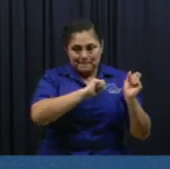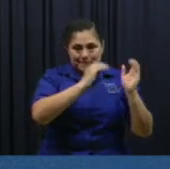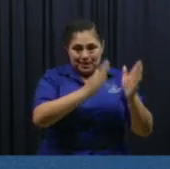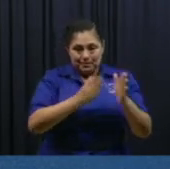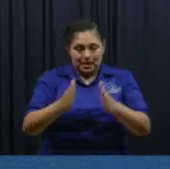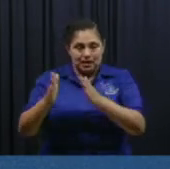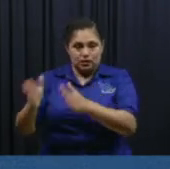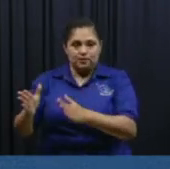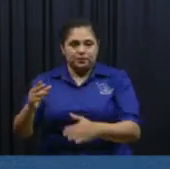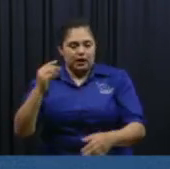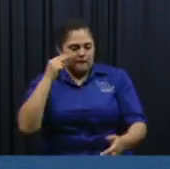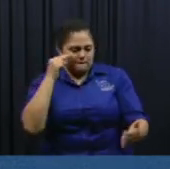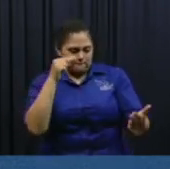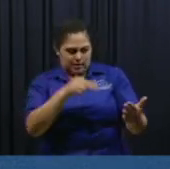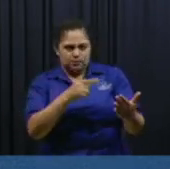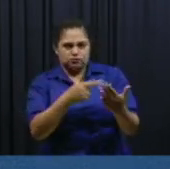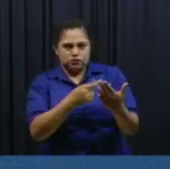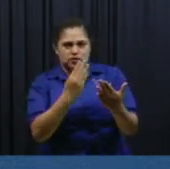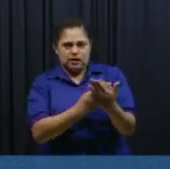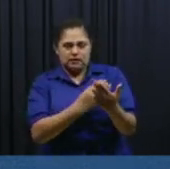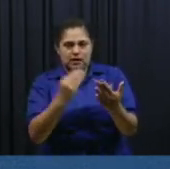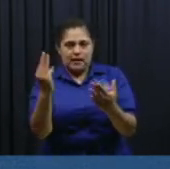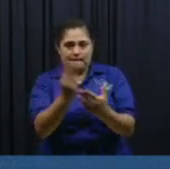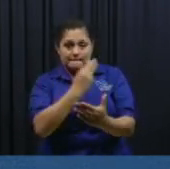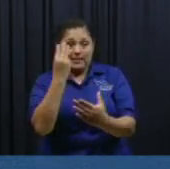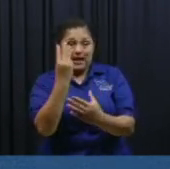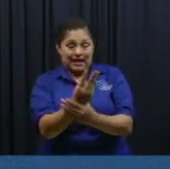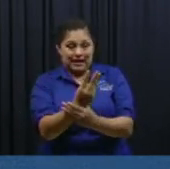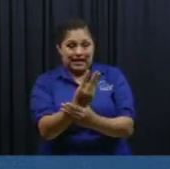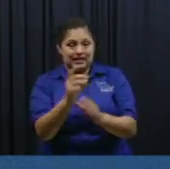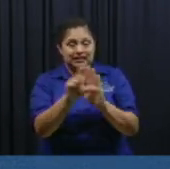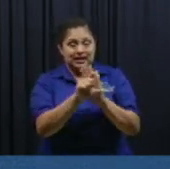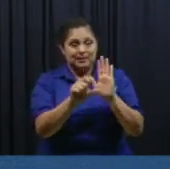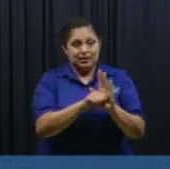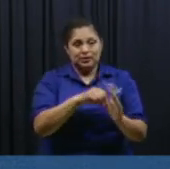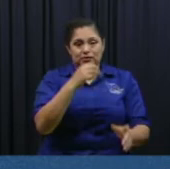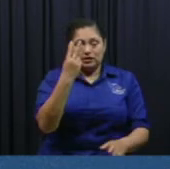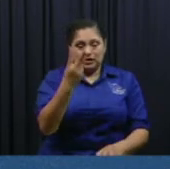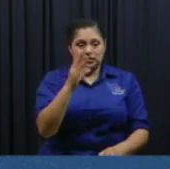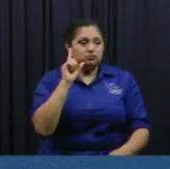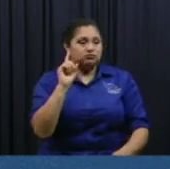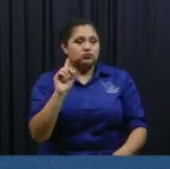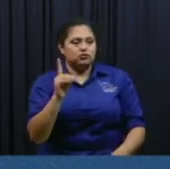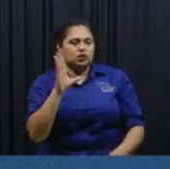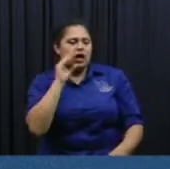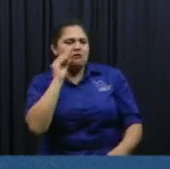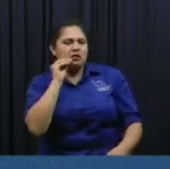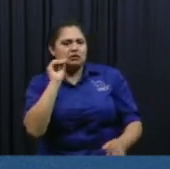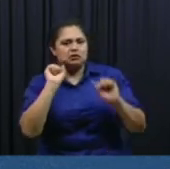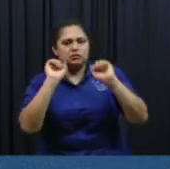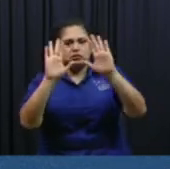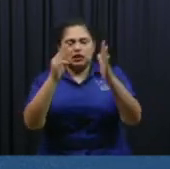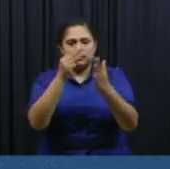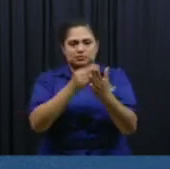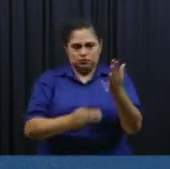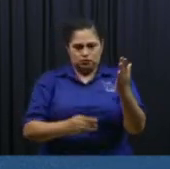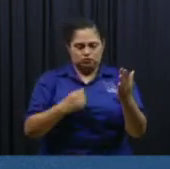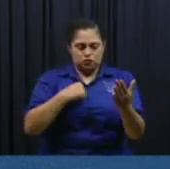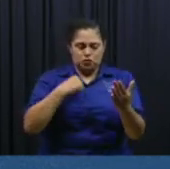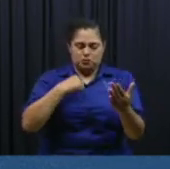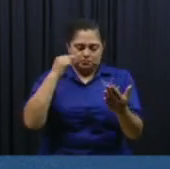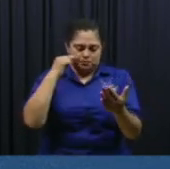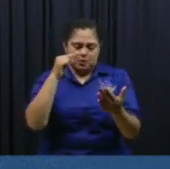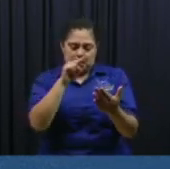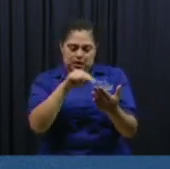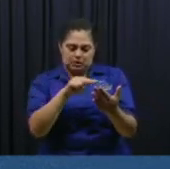libro de malaquías en el capítulo tres ese famoso de donde se habla de los diezmos que lo voy a leer lo